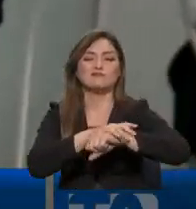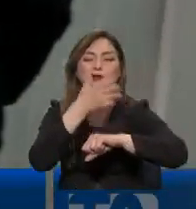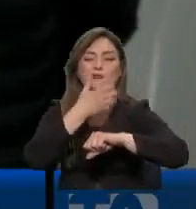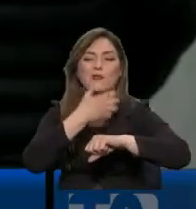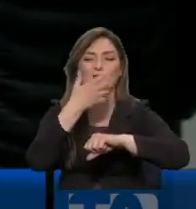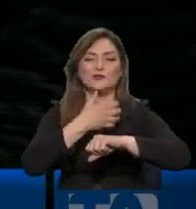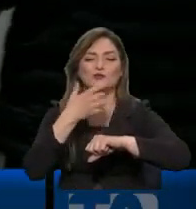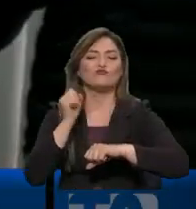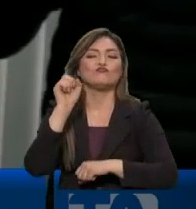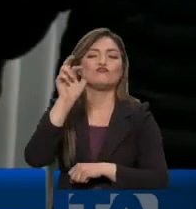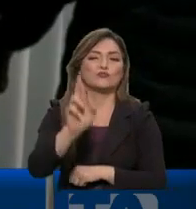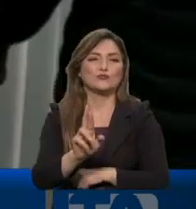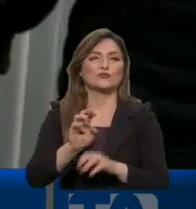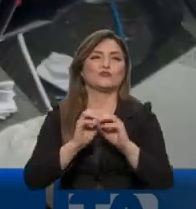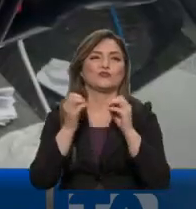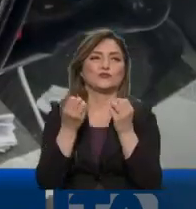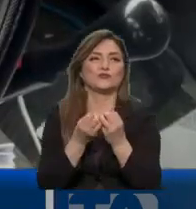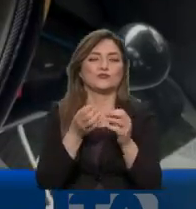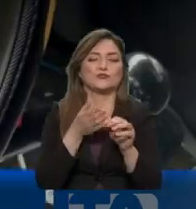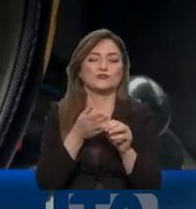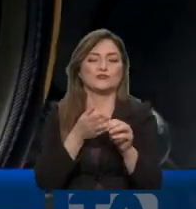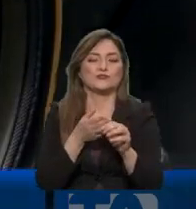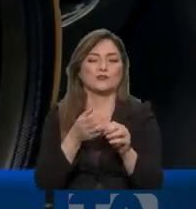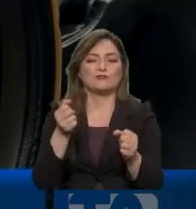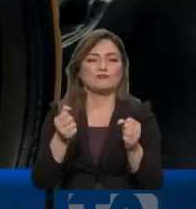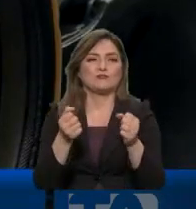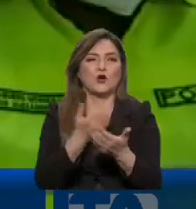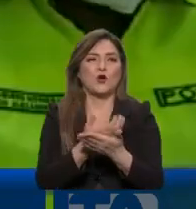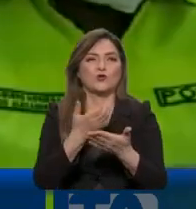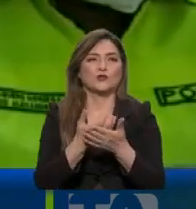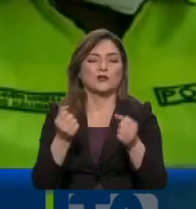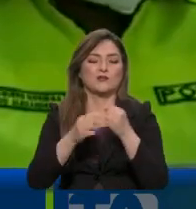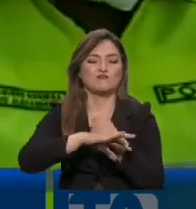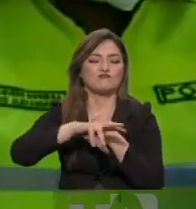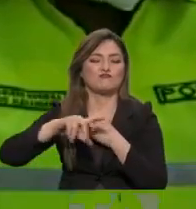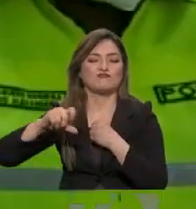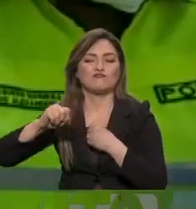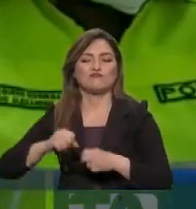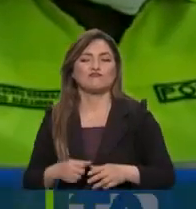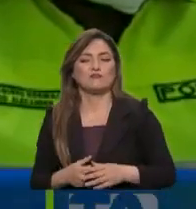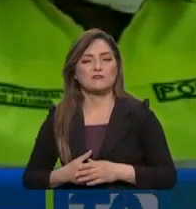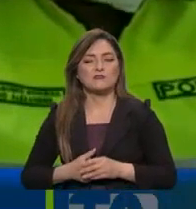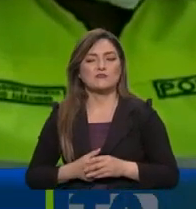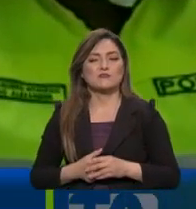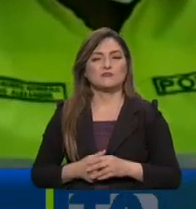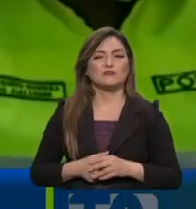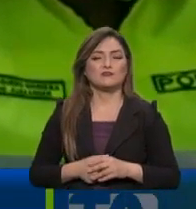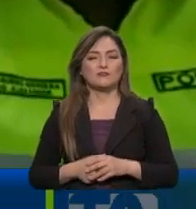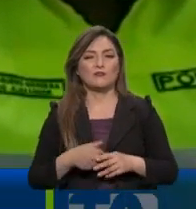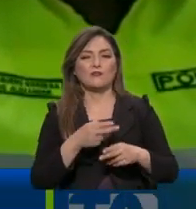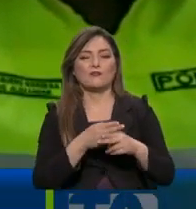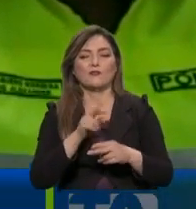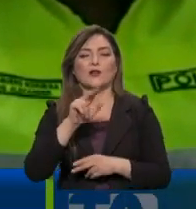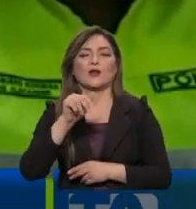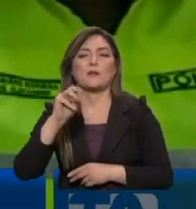las autoridades, de una organización dedicada al asalto y robo de accesorios. Que corresponden a los nombres de